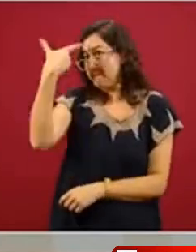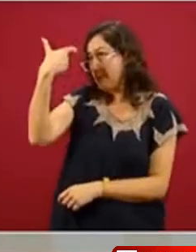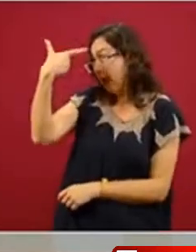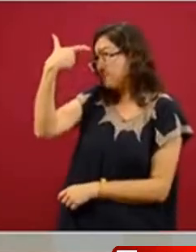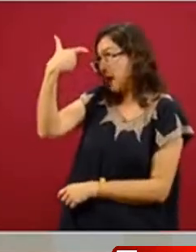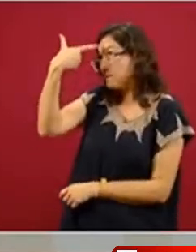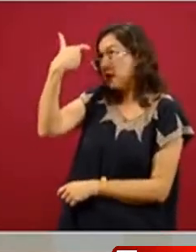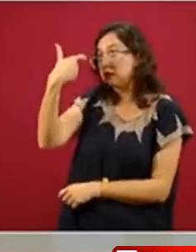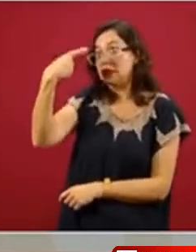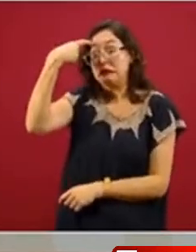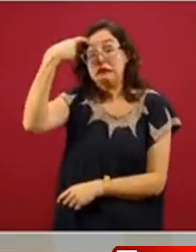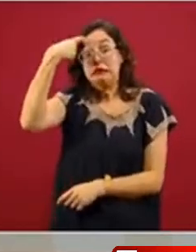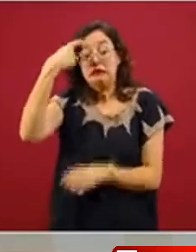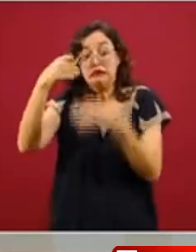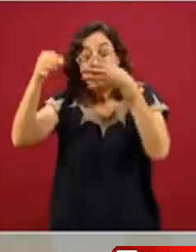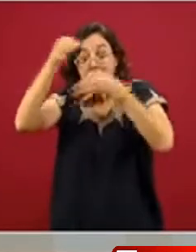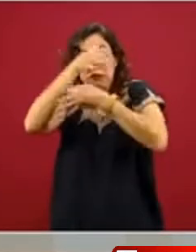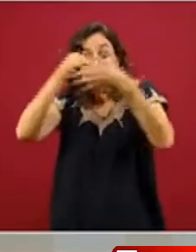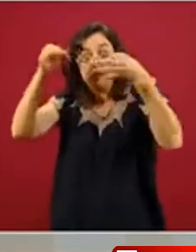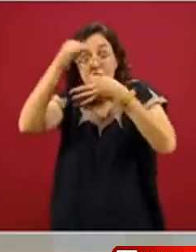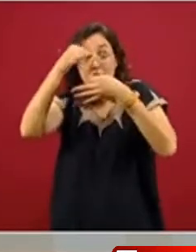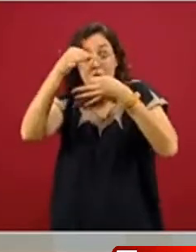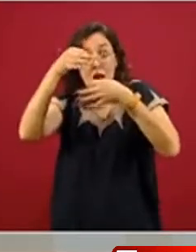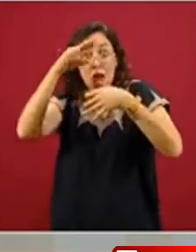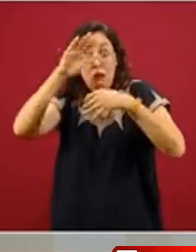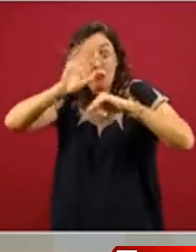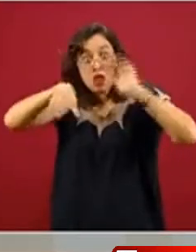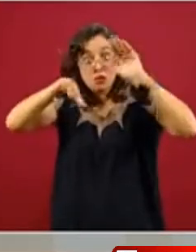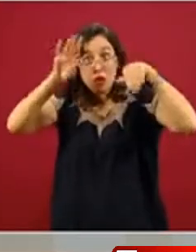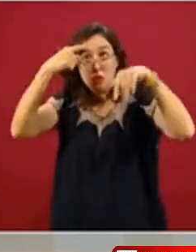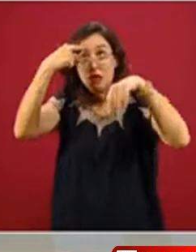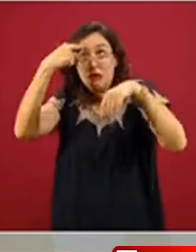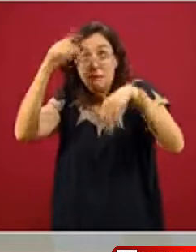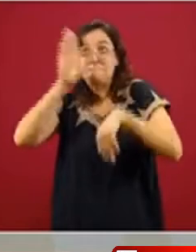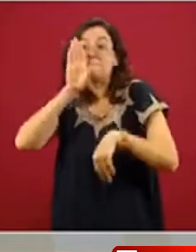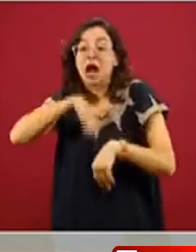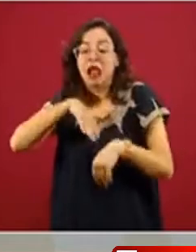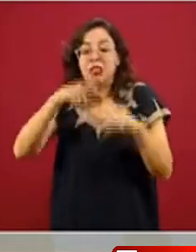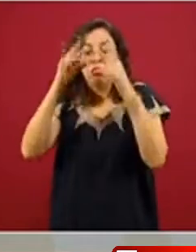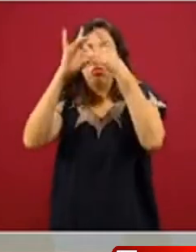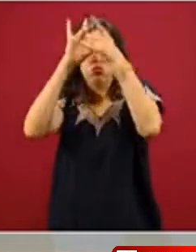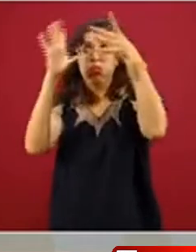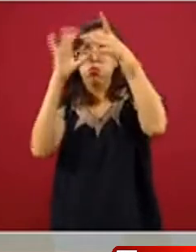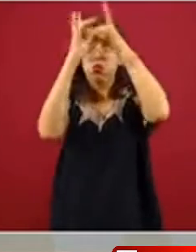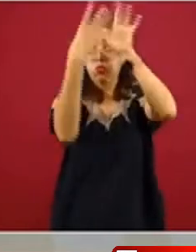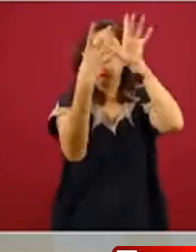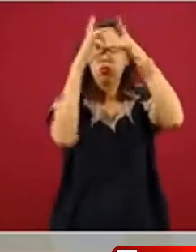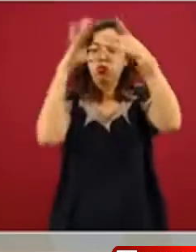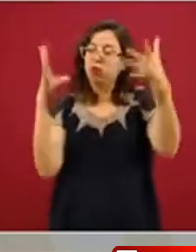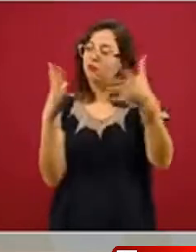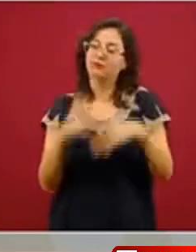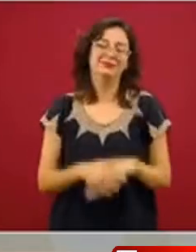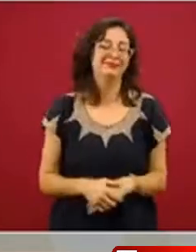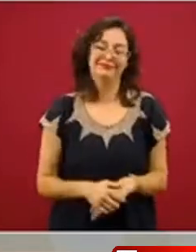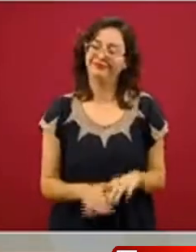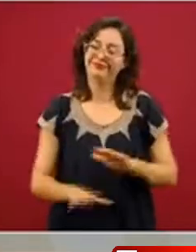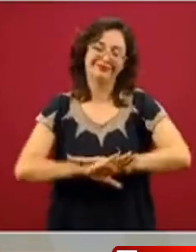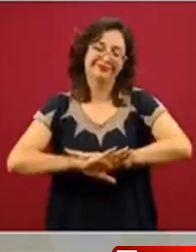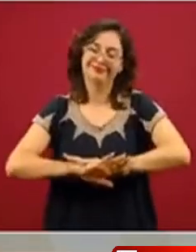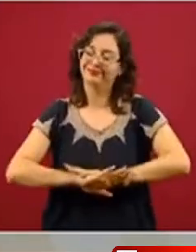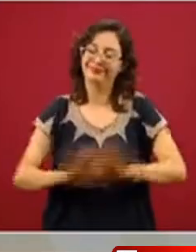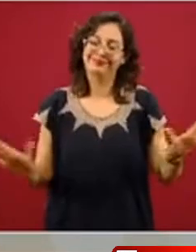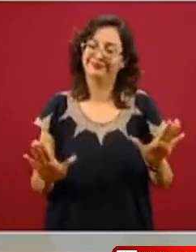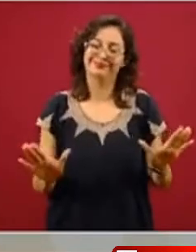la cabeza, pudieran matar neuronas, contundentemente puedo decir que no es el caso. Este tipo de termometría ha sido estudiada